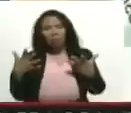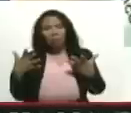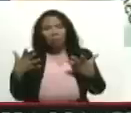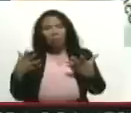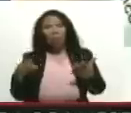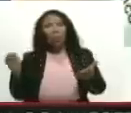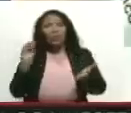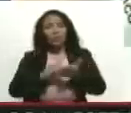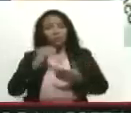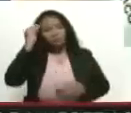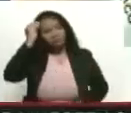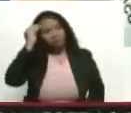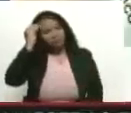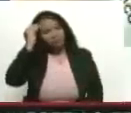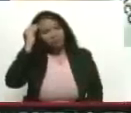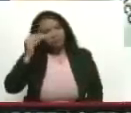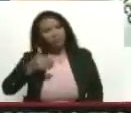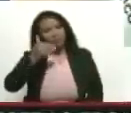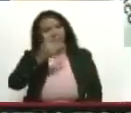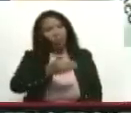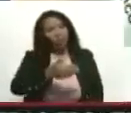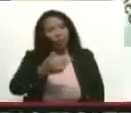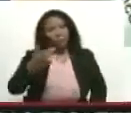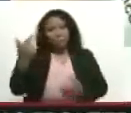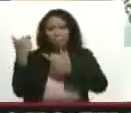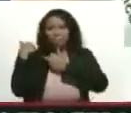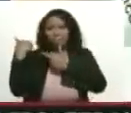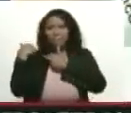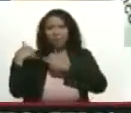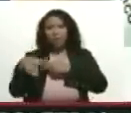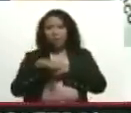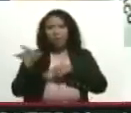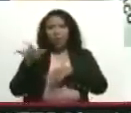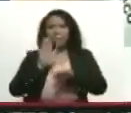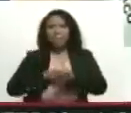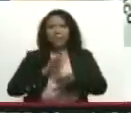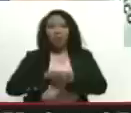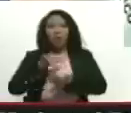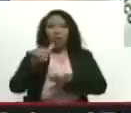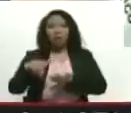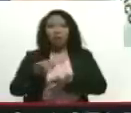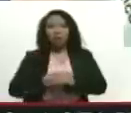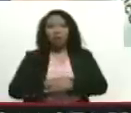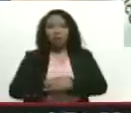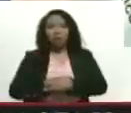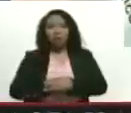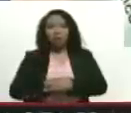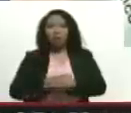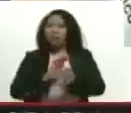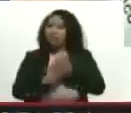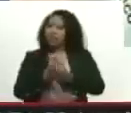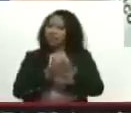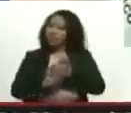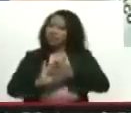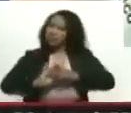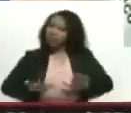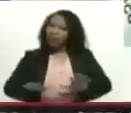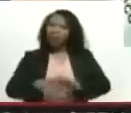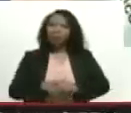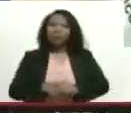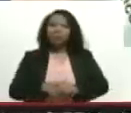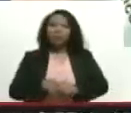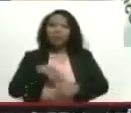repensar, luego de haber sido responsables de todo esto que he narrado aquí, en que ya basta de